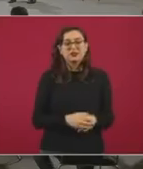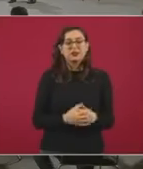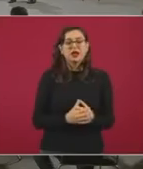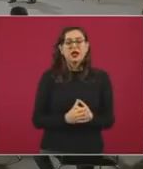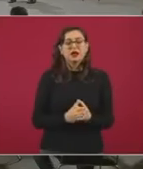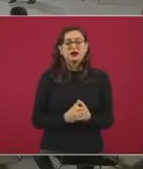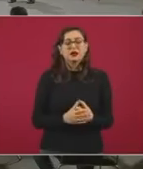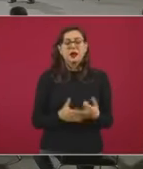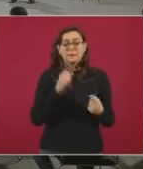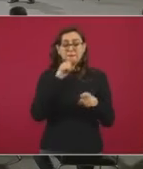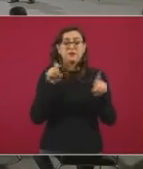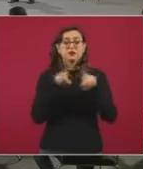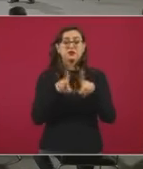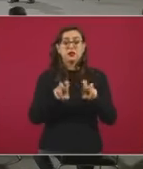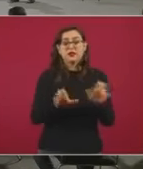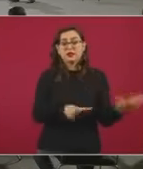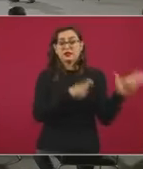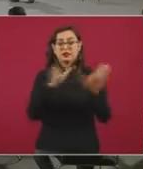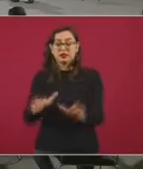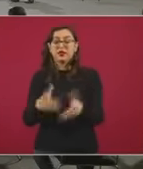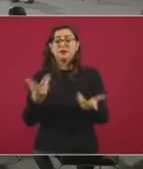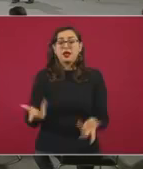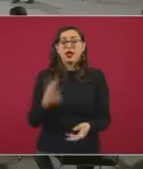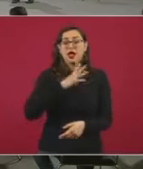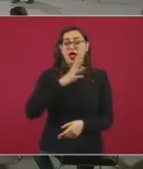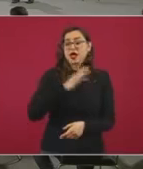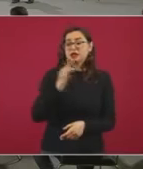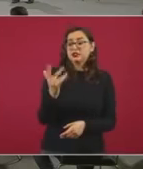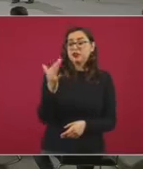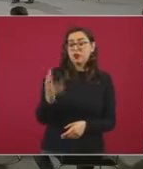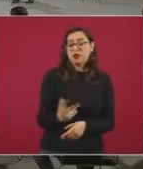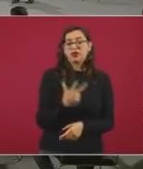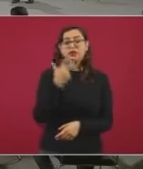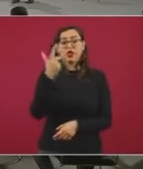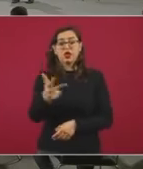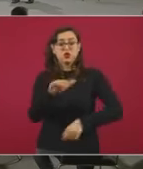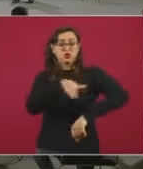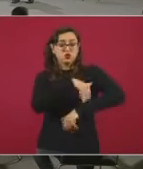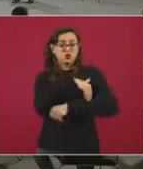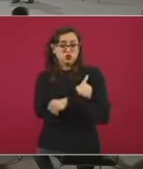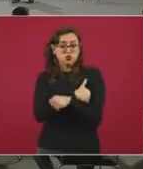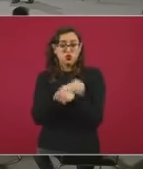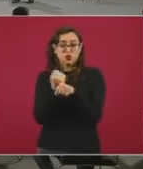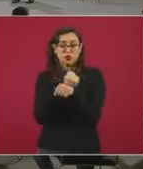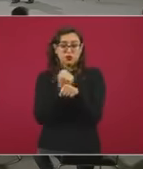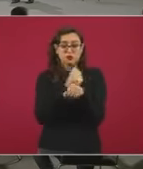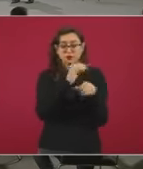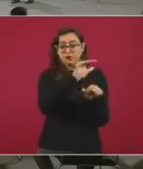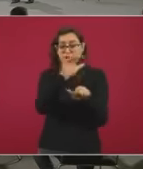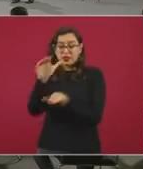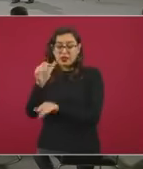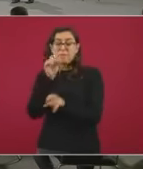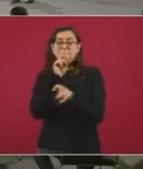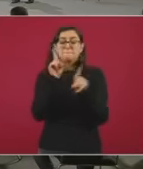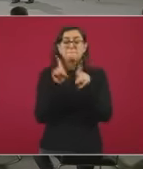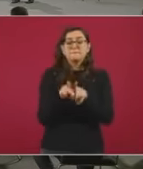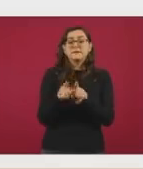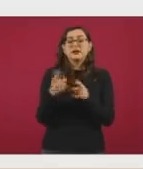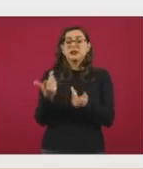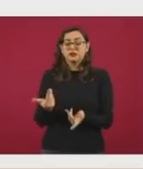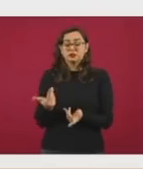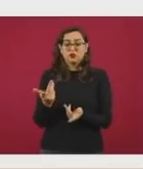de sangre, también son 58 bancos de sangre en todo el país, 111 centros de colecta y 233